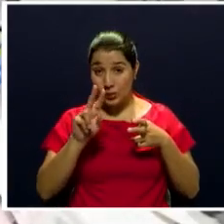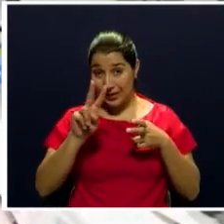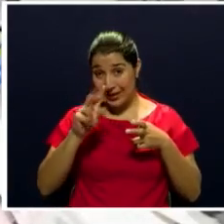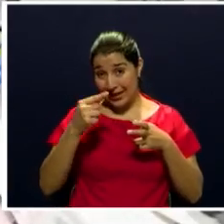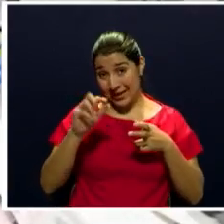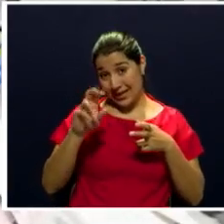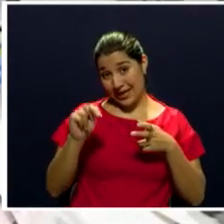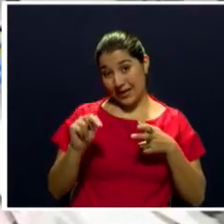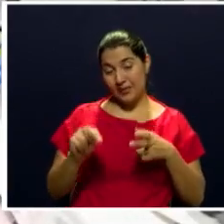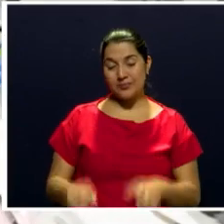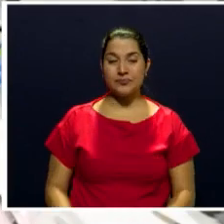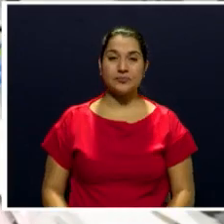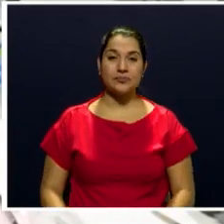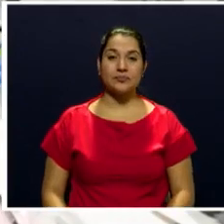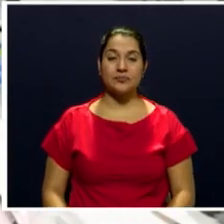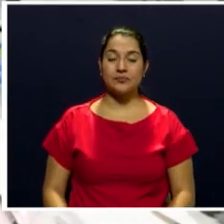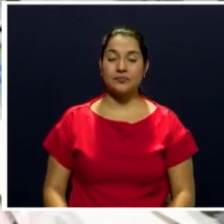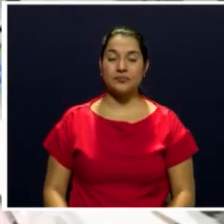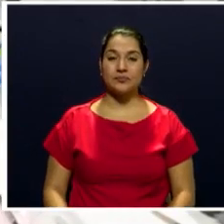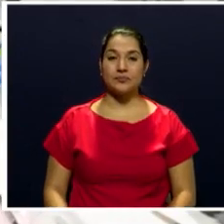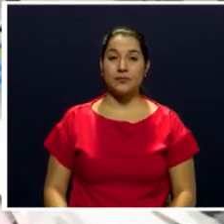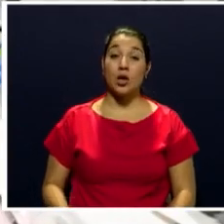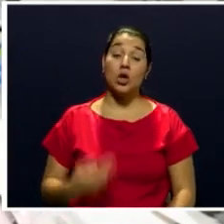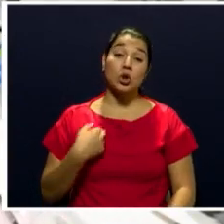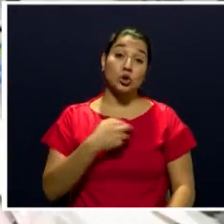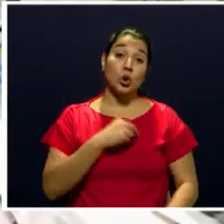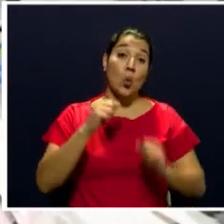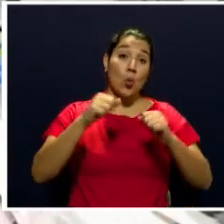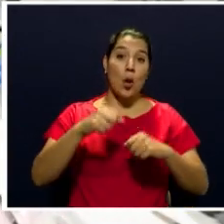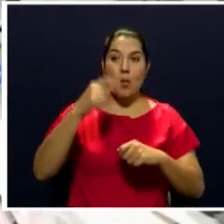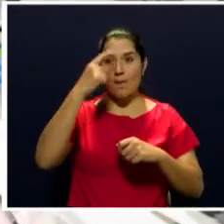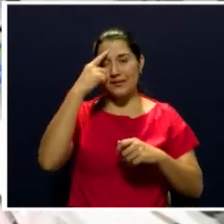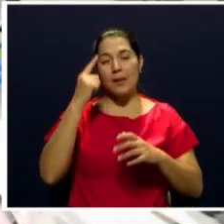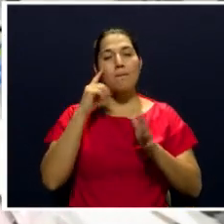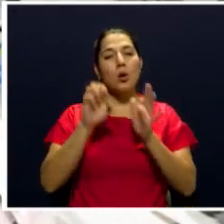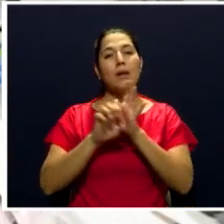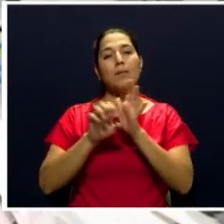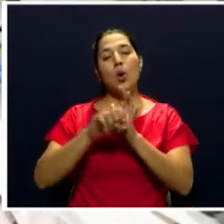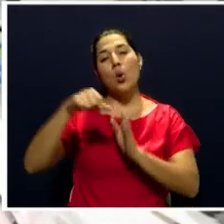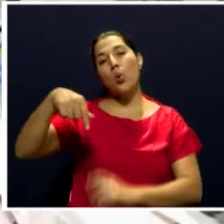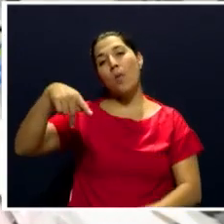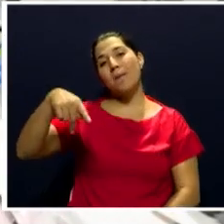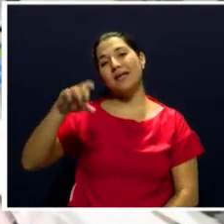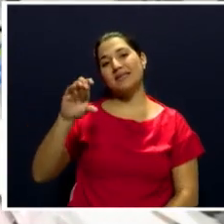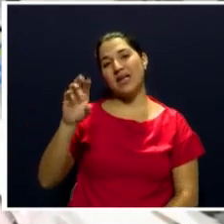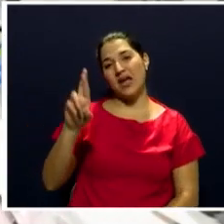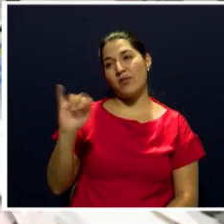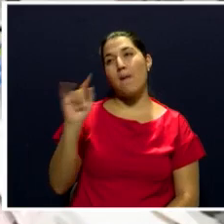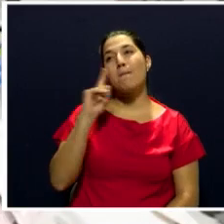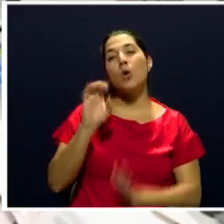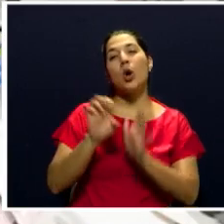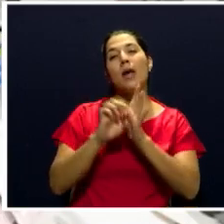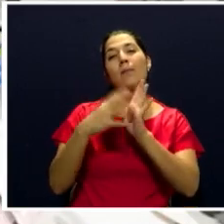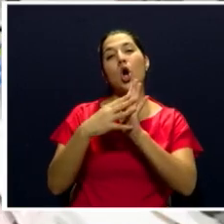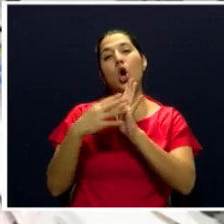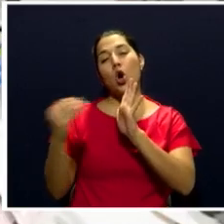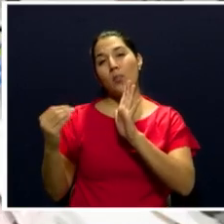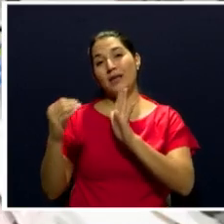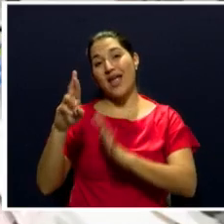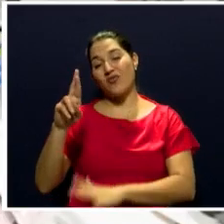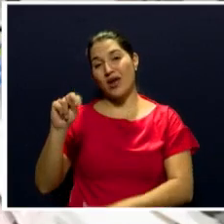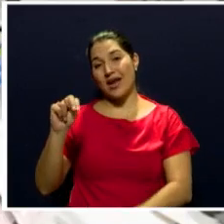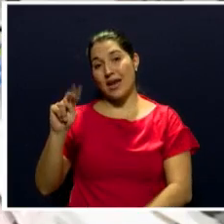caso la del nuevo coronavirus. Podríamos pensar en la máquina de la qPCR como una fotocopiadora del ARN viral,